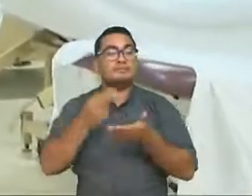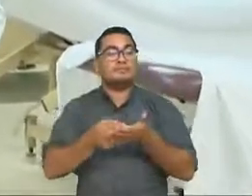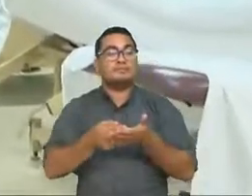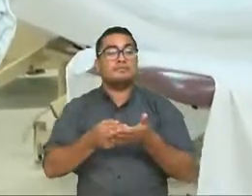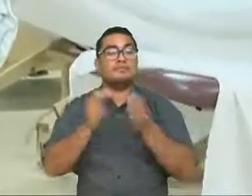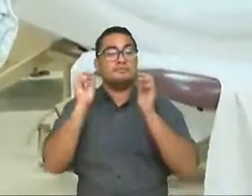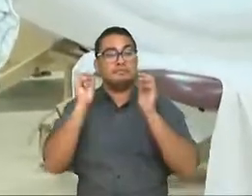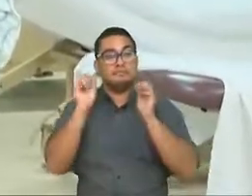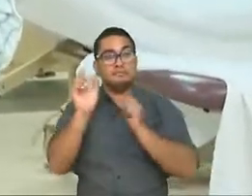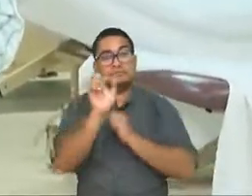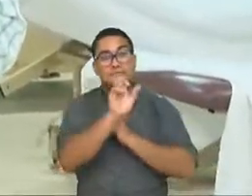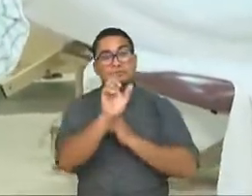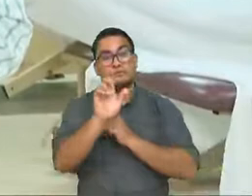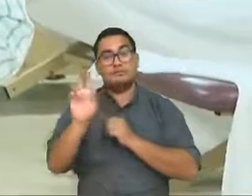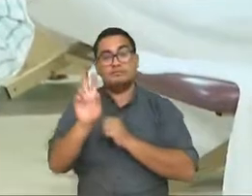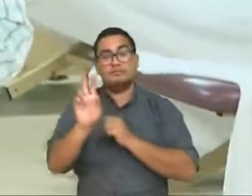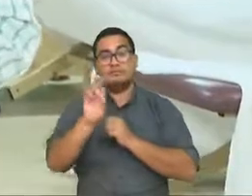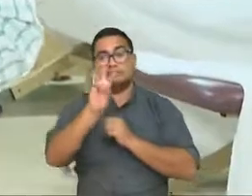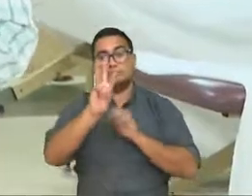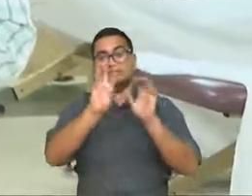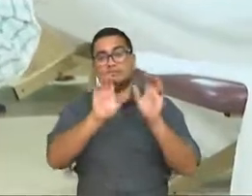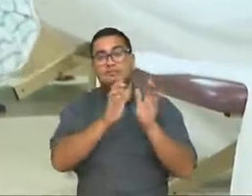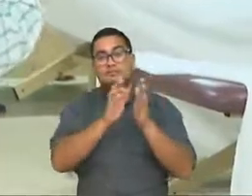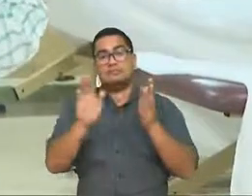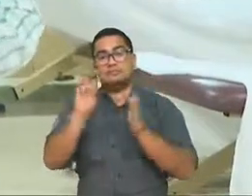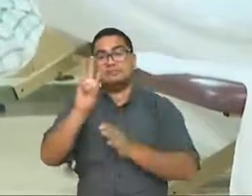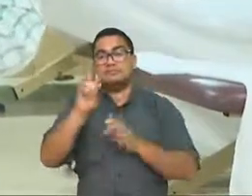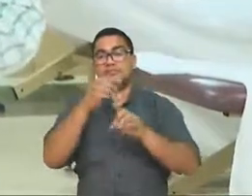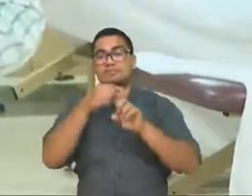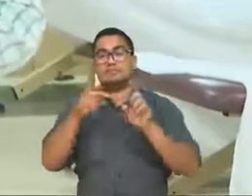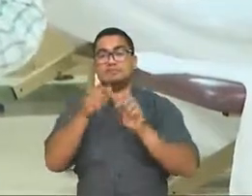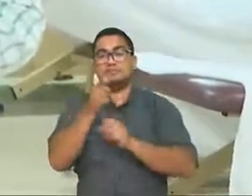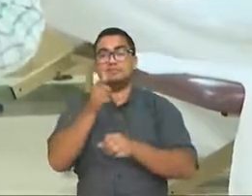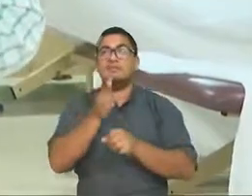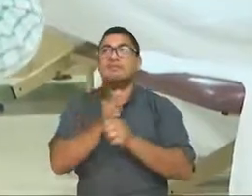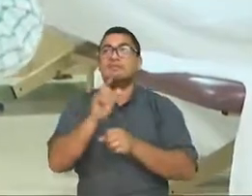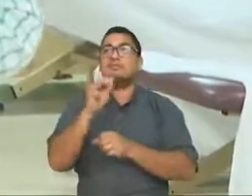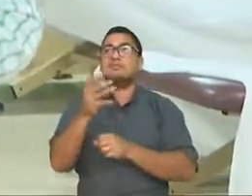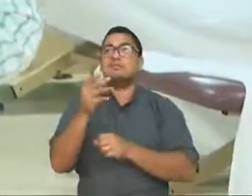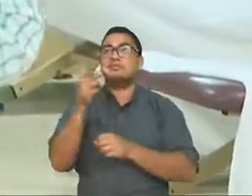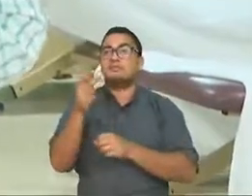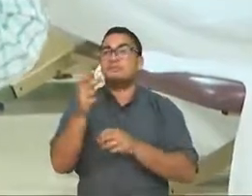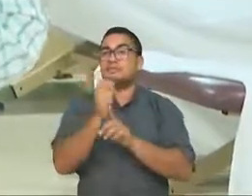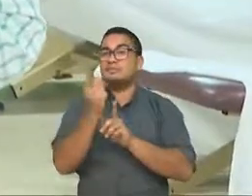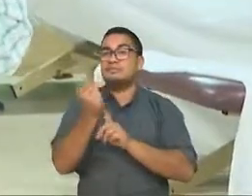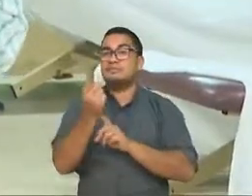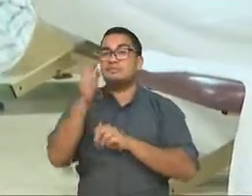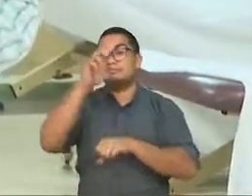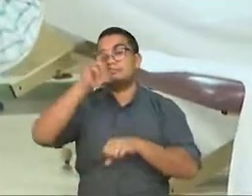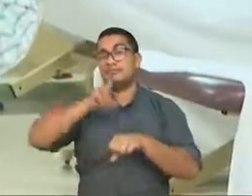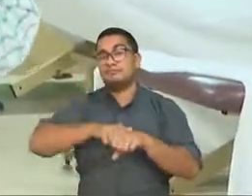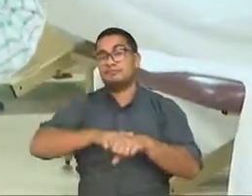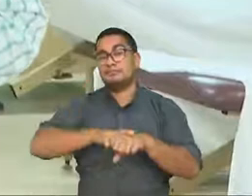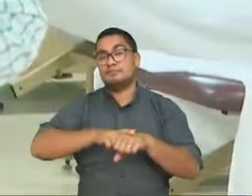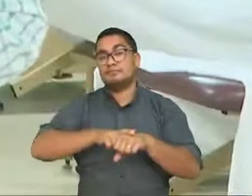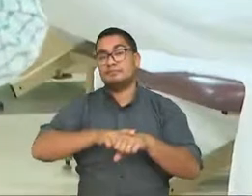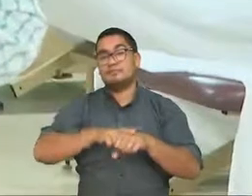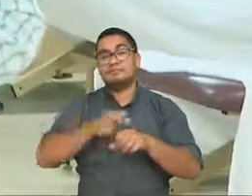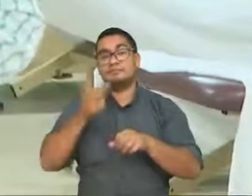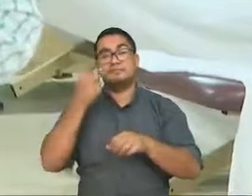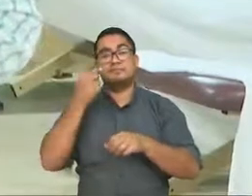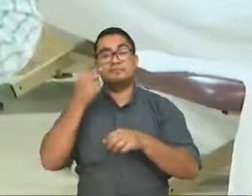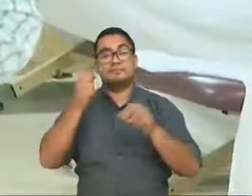tiene una cita de lunes a viernes de 3 de la tarde a 3 y media por la señal del canal 98, el canal de la Asamblea Nacional, para